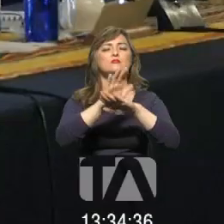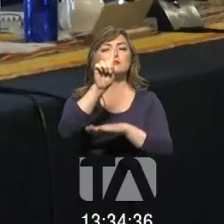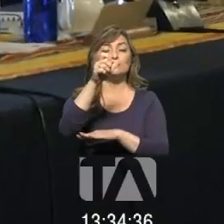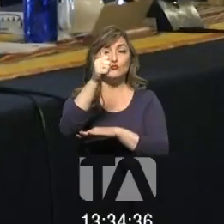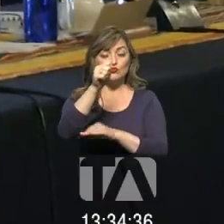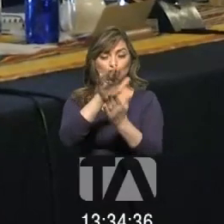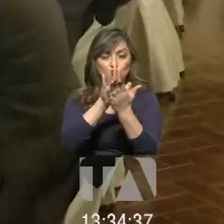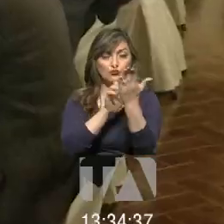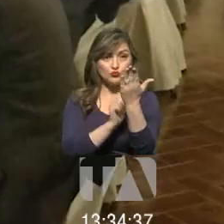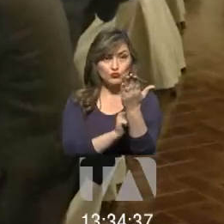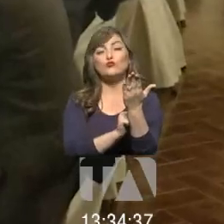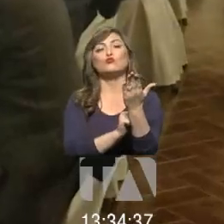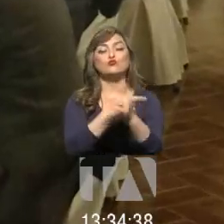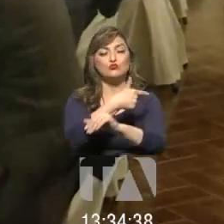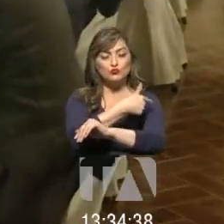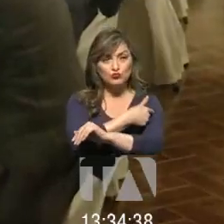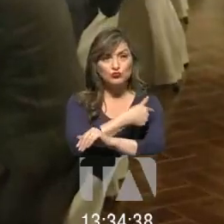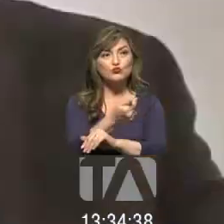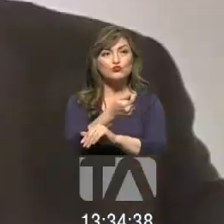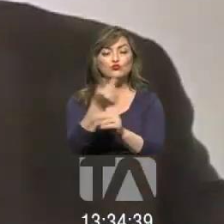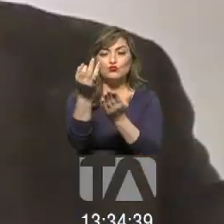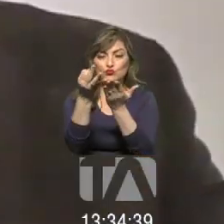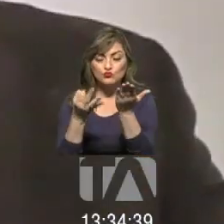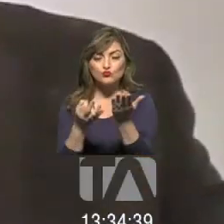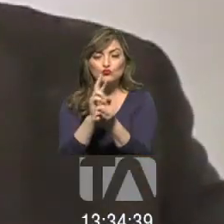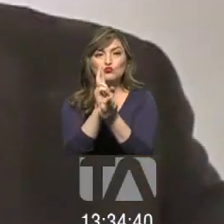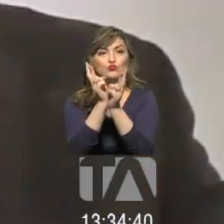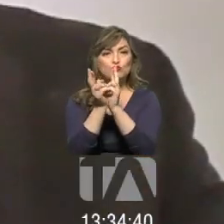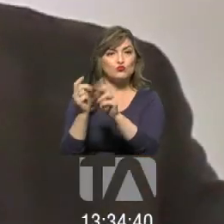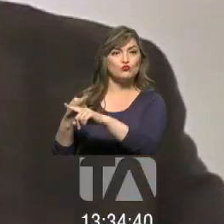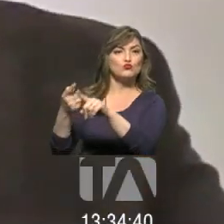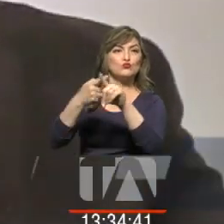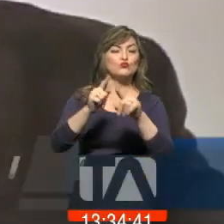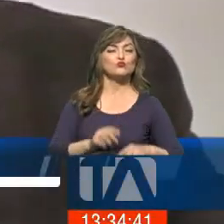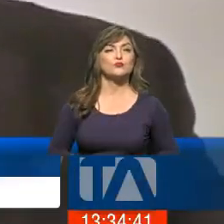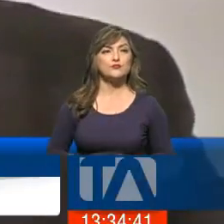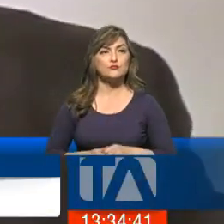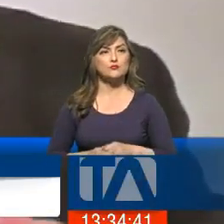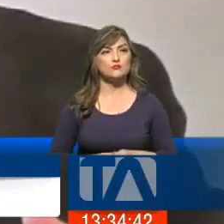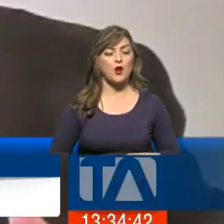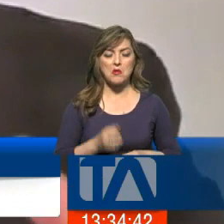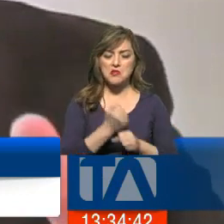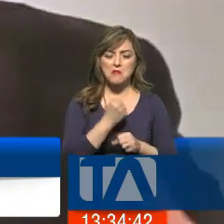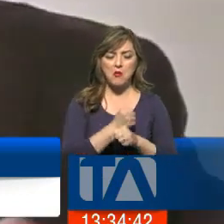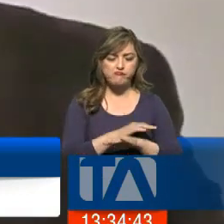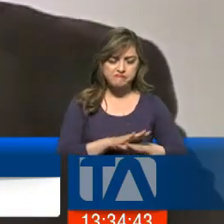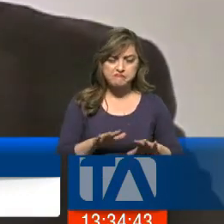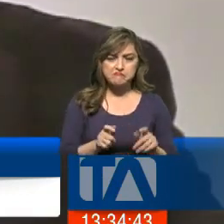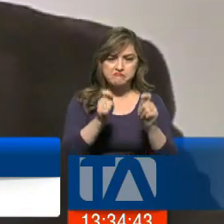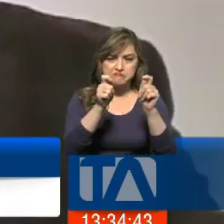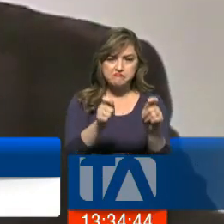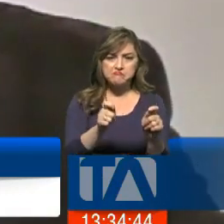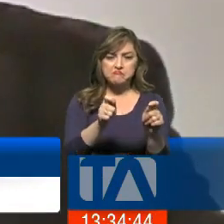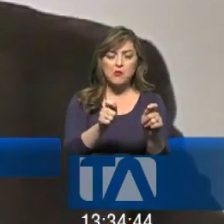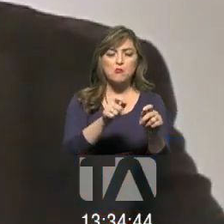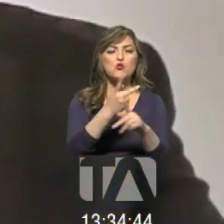vacunación, presupuesto, reformas normativas, entre otros. Presentarle a la ciudadanía los productos terminados antes de conocer quién